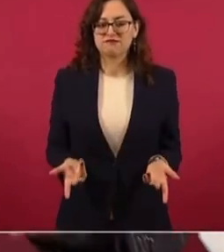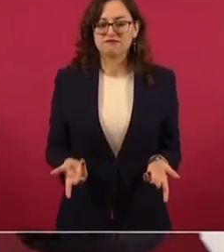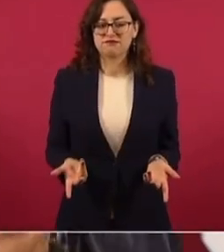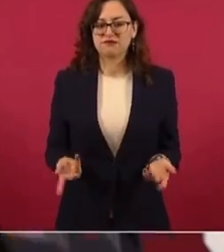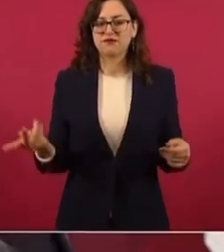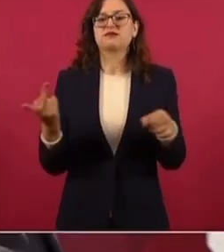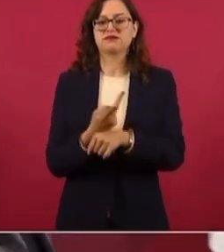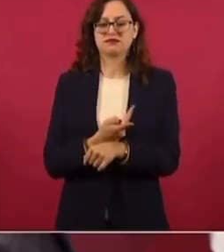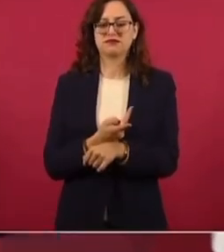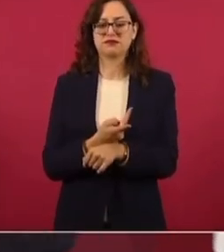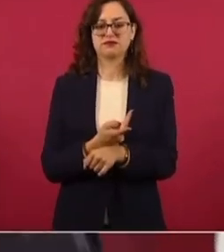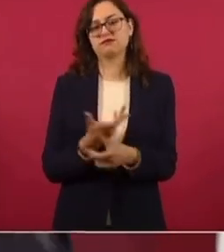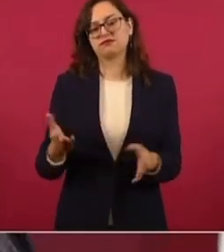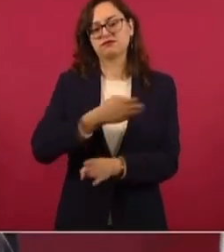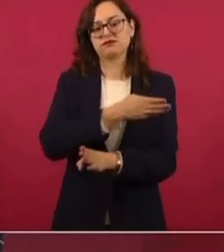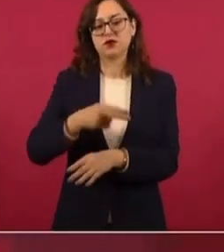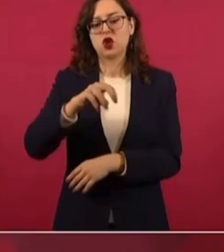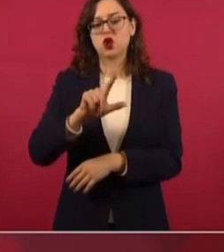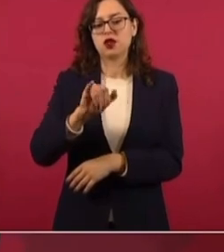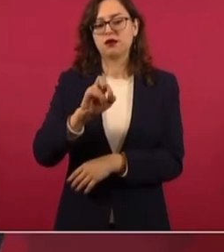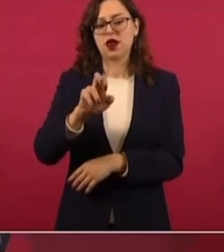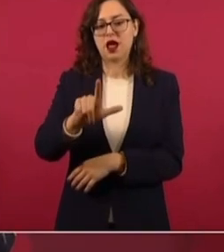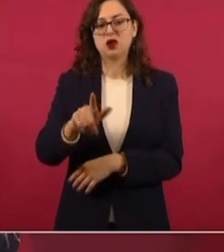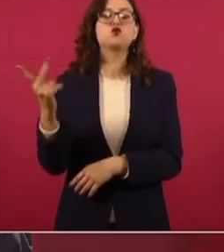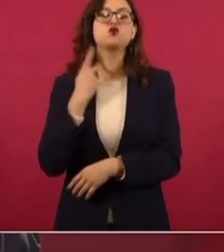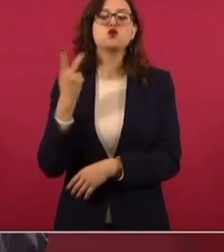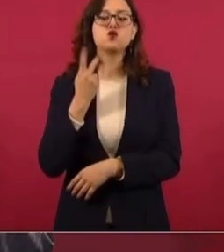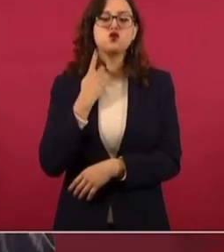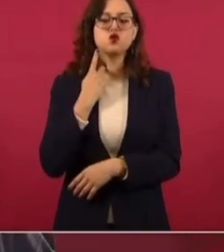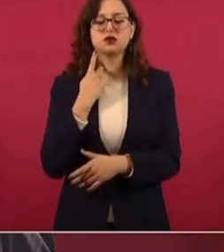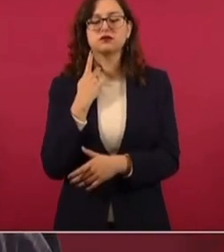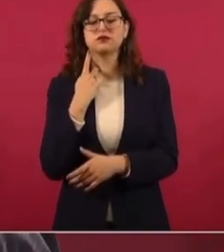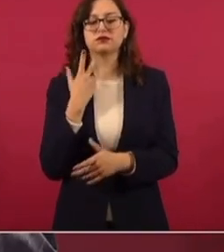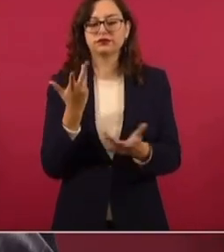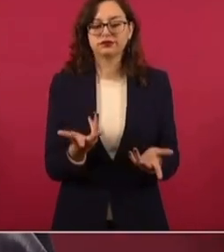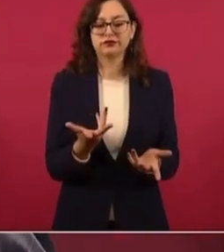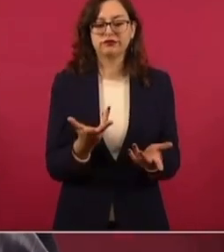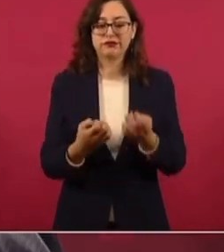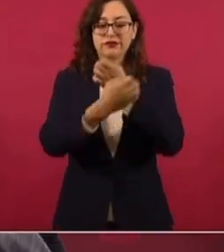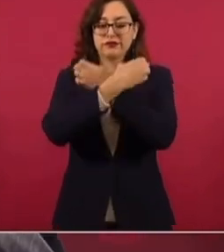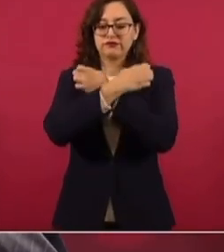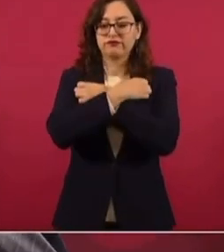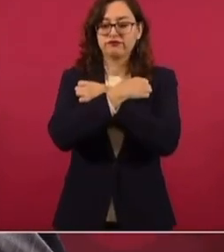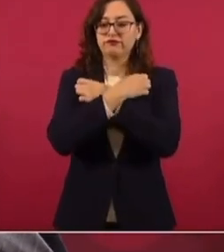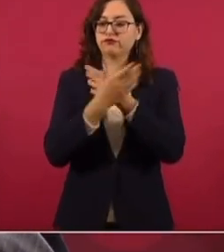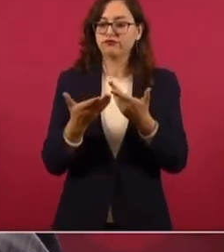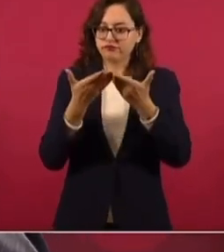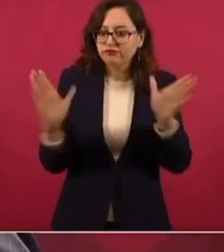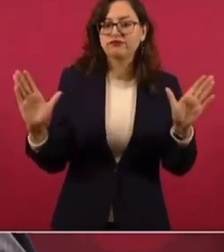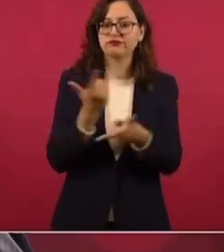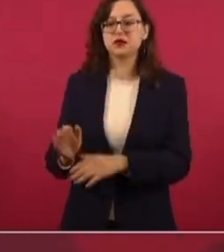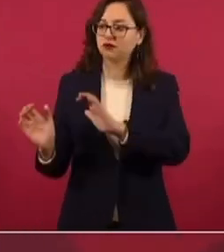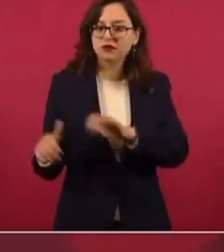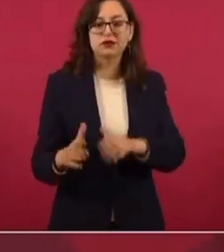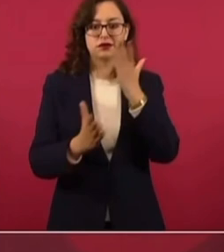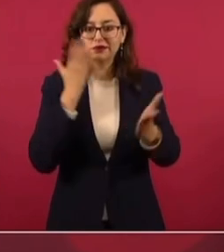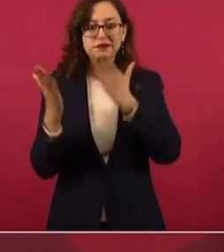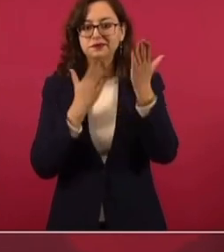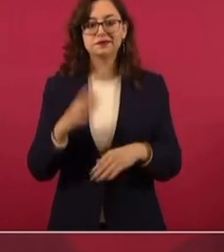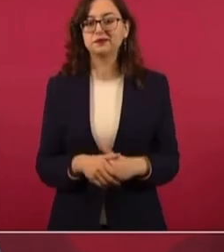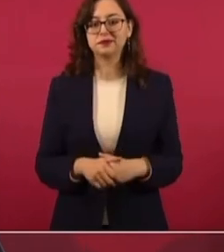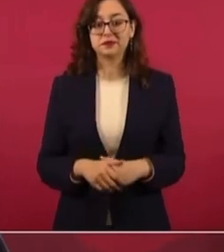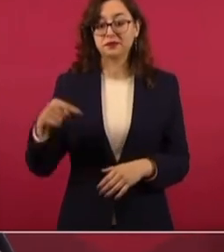políticas que impusieron de limitar la posibilidad de que estudiaran en nuestro